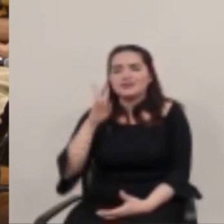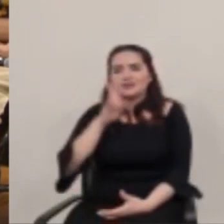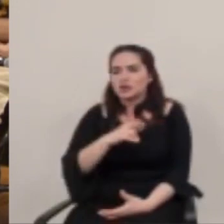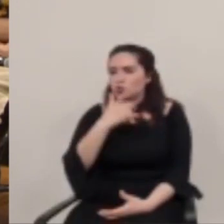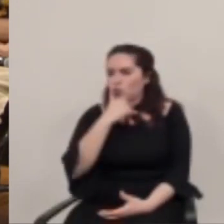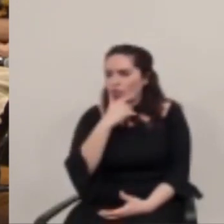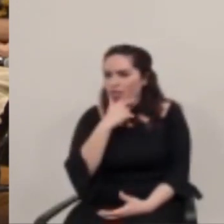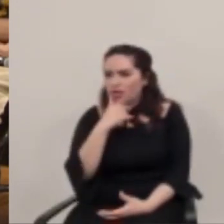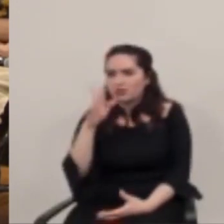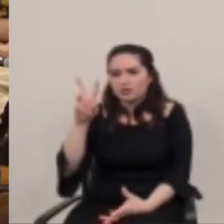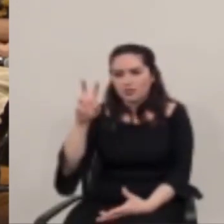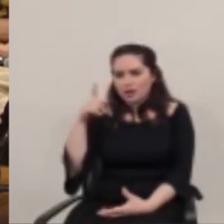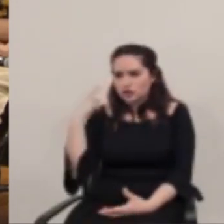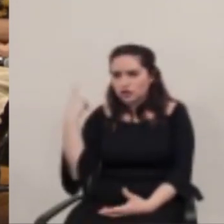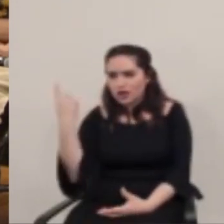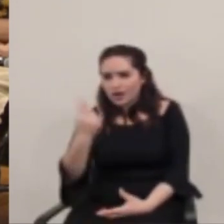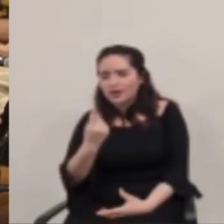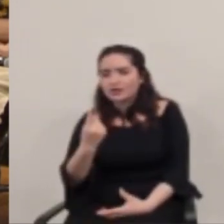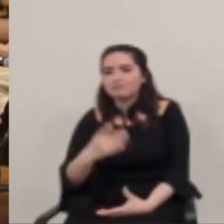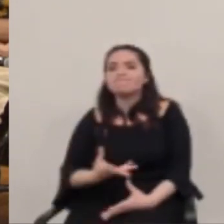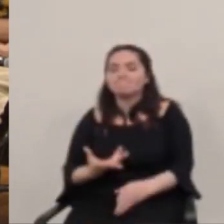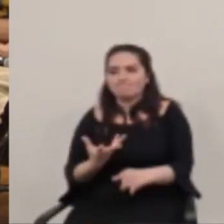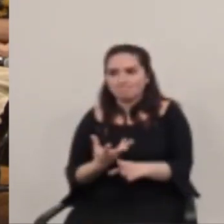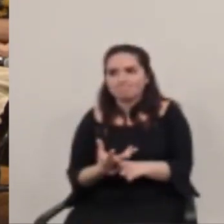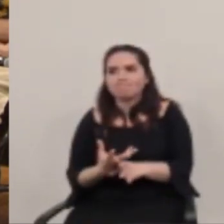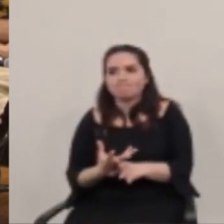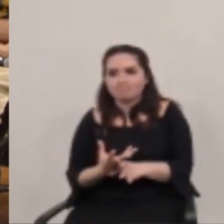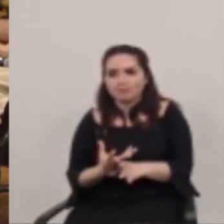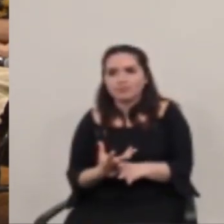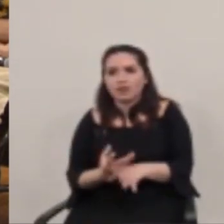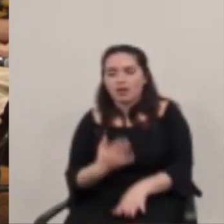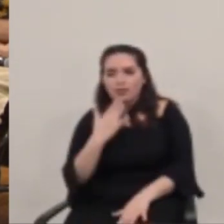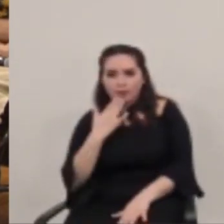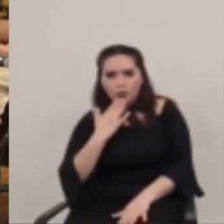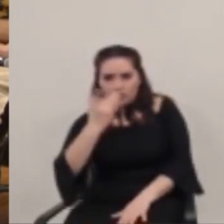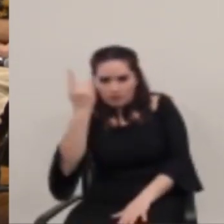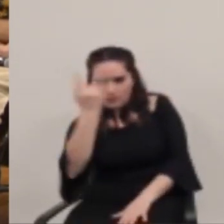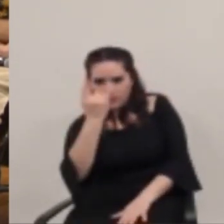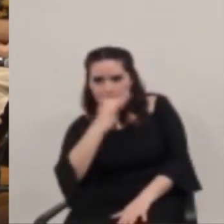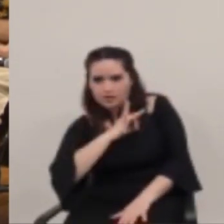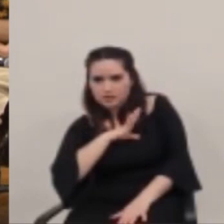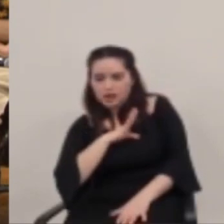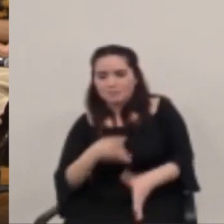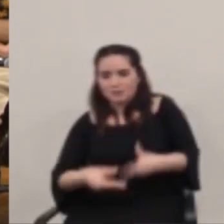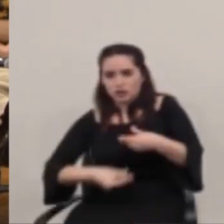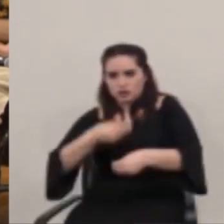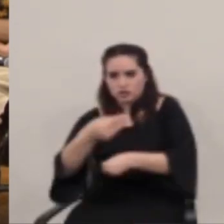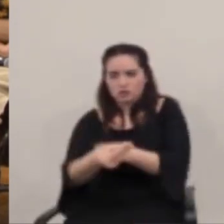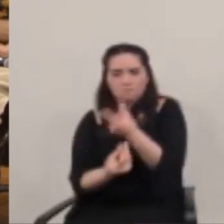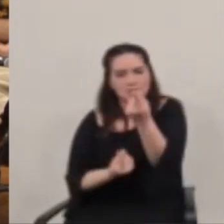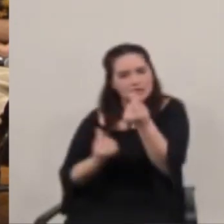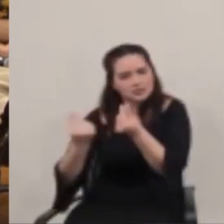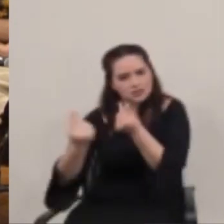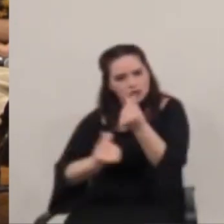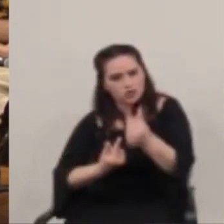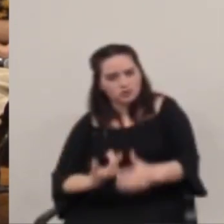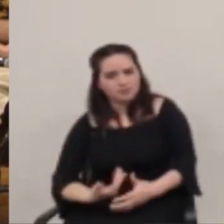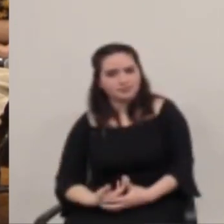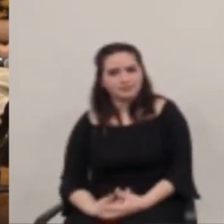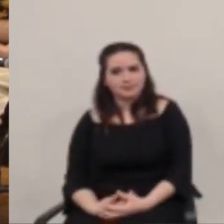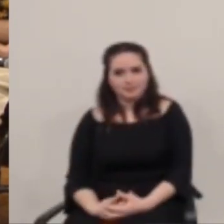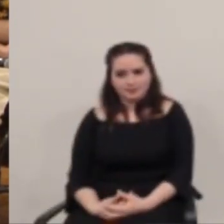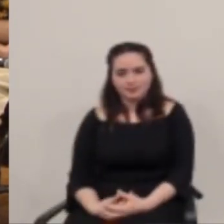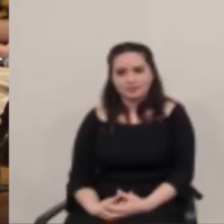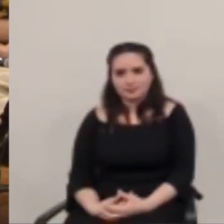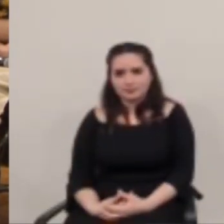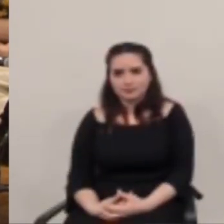nivel nacional ocurre, o más bien a nivel de la Universidad de Chile, ocurren cosas parecidas a las que ocurre a nivel nacional. Como dice nuestra vicerrectora de